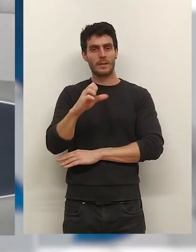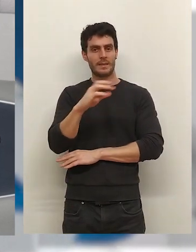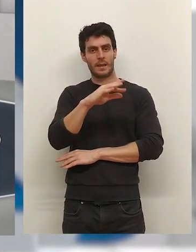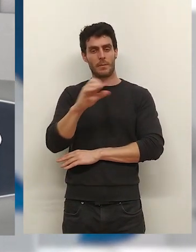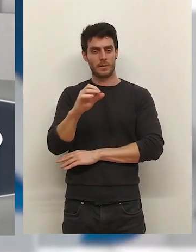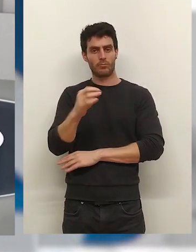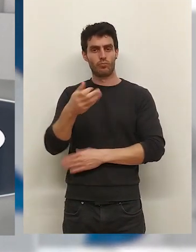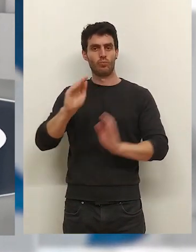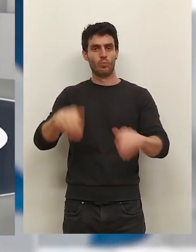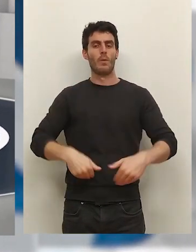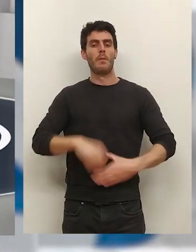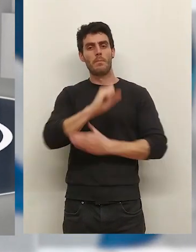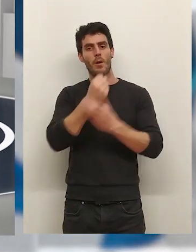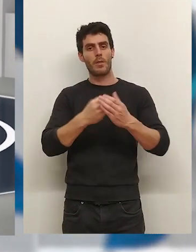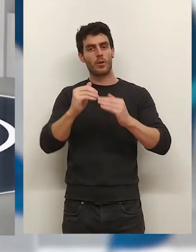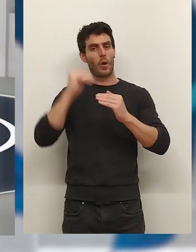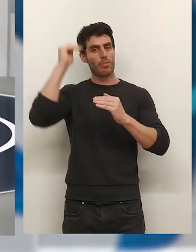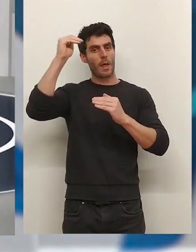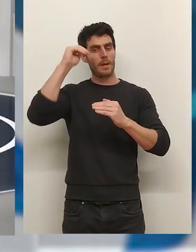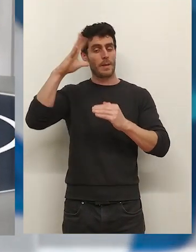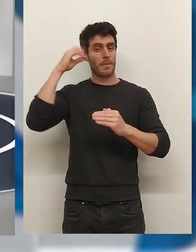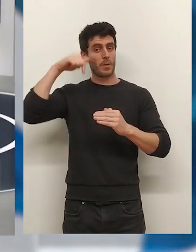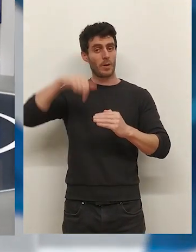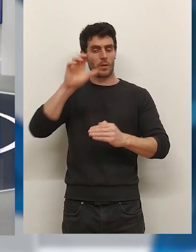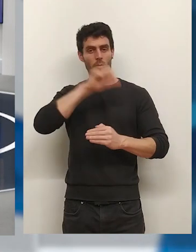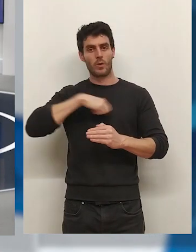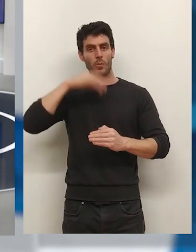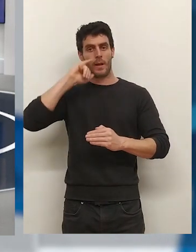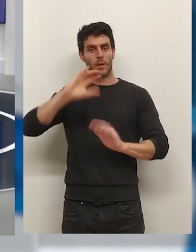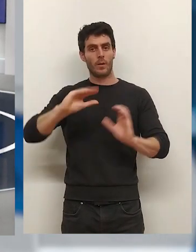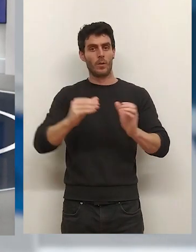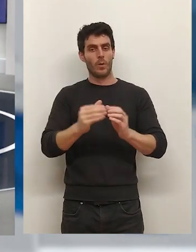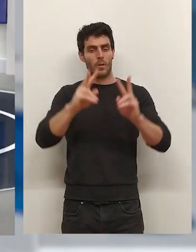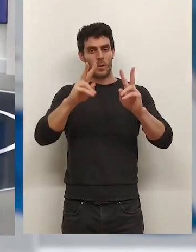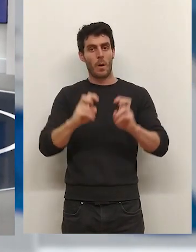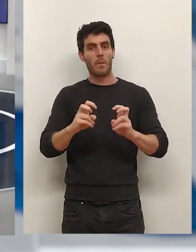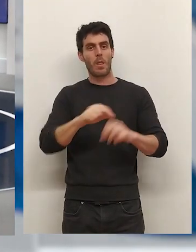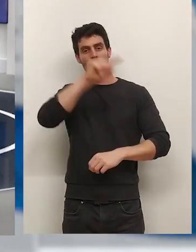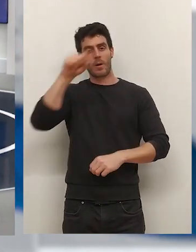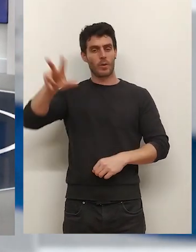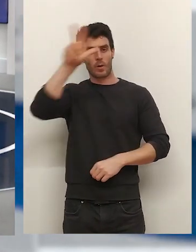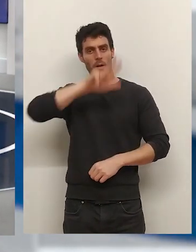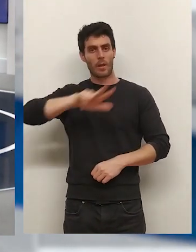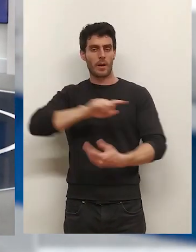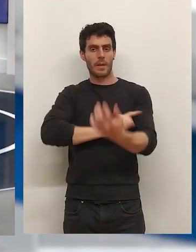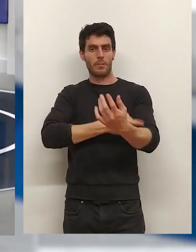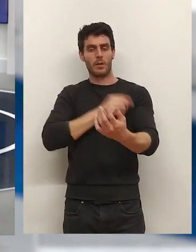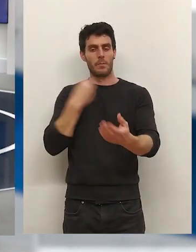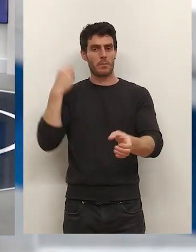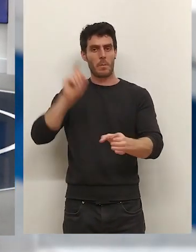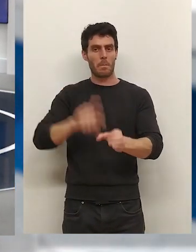Estebas, que devuelve el baloncesto de élite femenino a esta tierra. Un nuevo club que participará en el circuito nacional de este